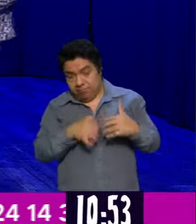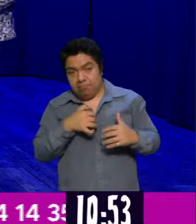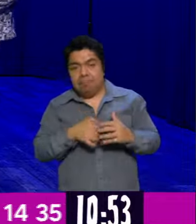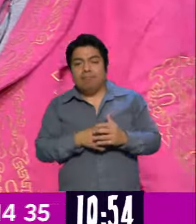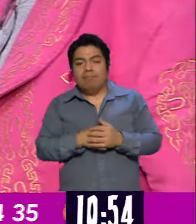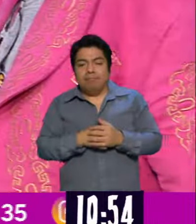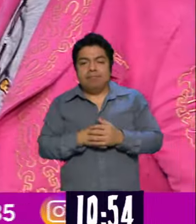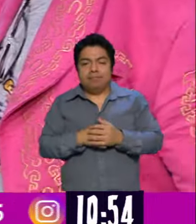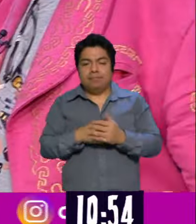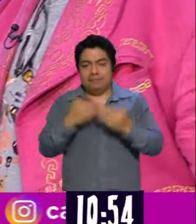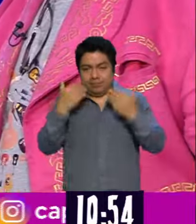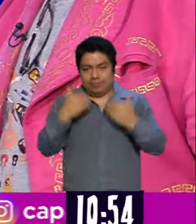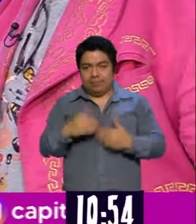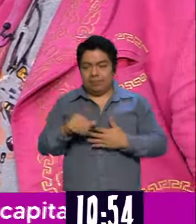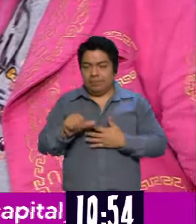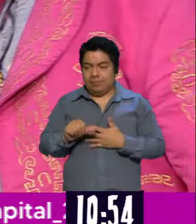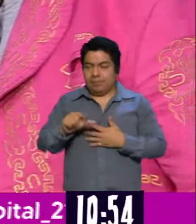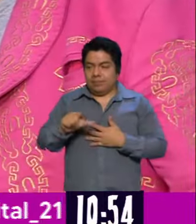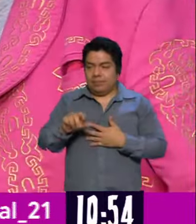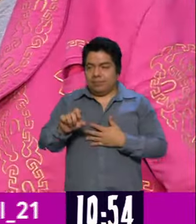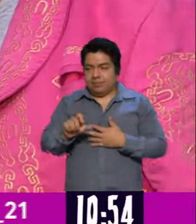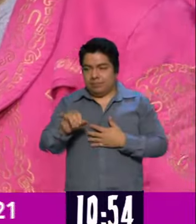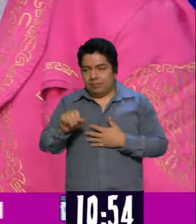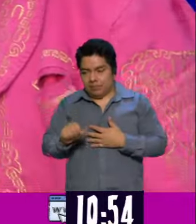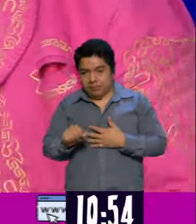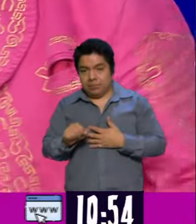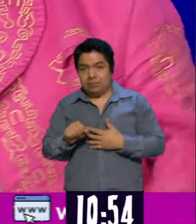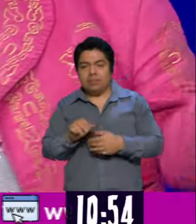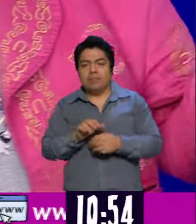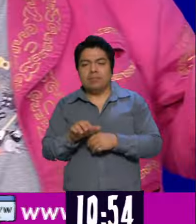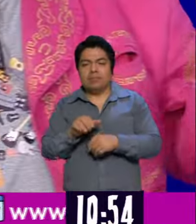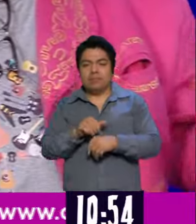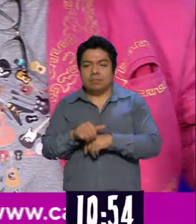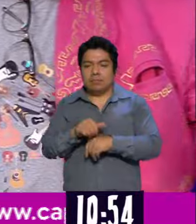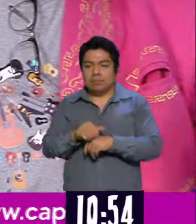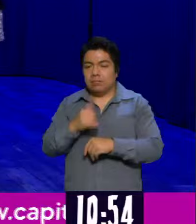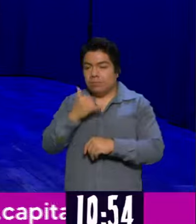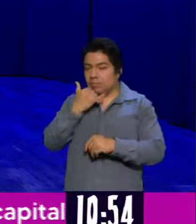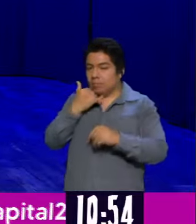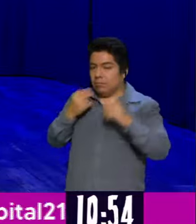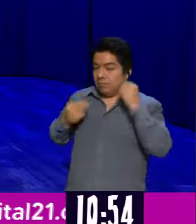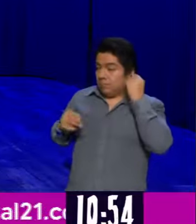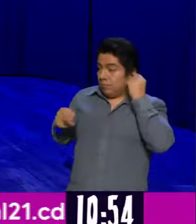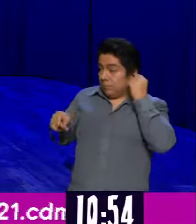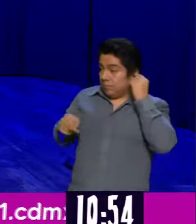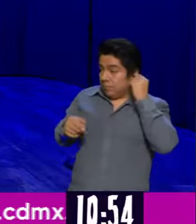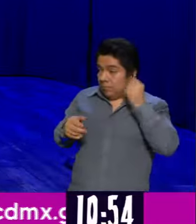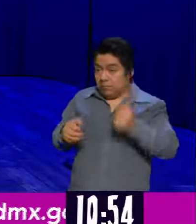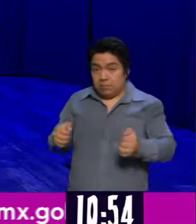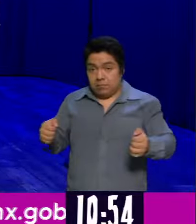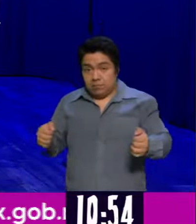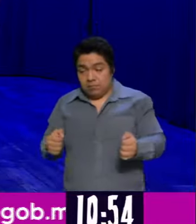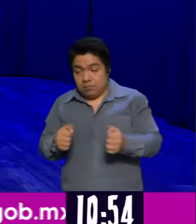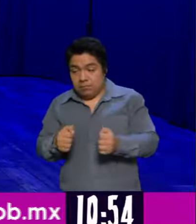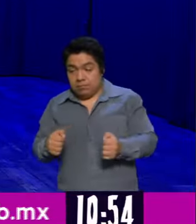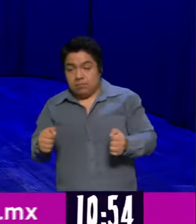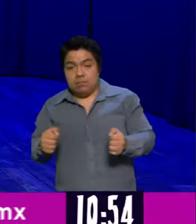Pero vea que me llamo Alexis. Y su instrumento cosa, tiene, no, ah, no te preguntamos, te pusiste, no, ya bautizaste a tu nena,